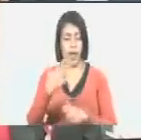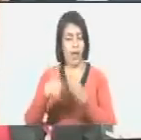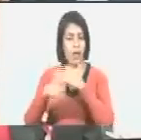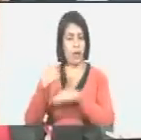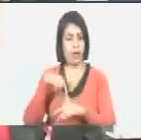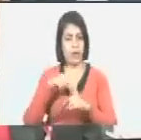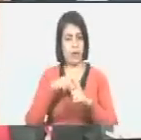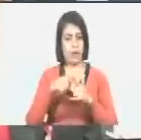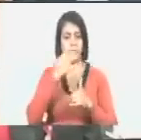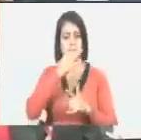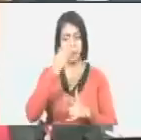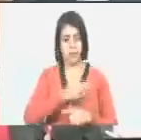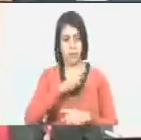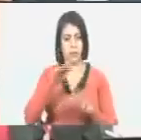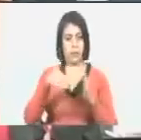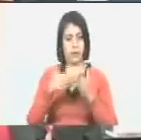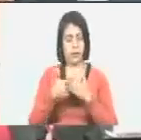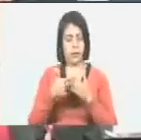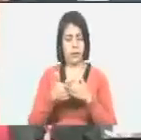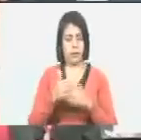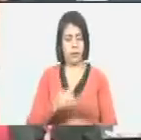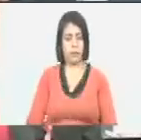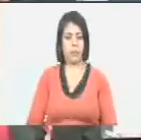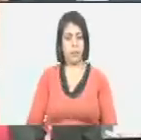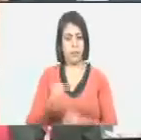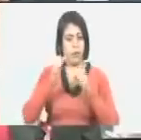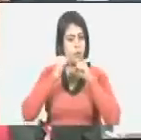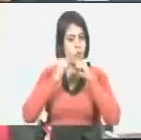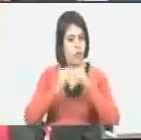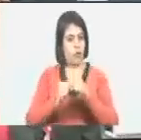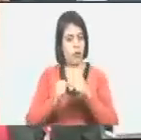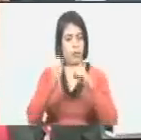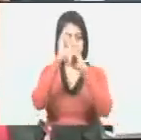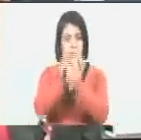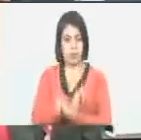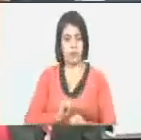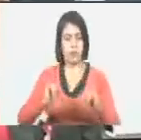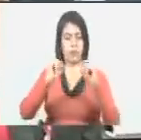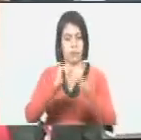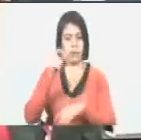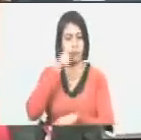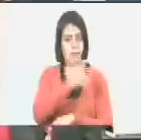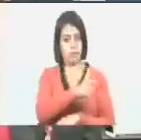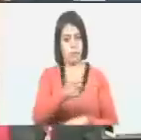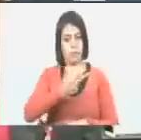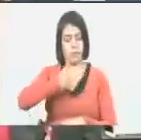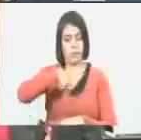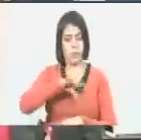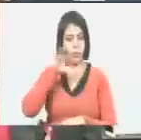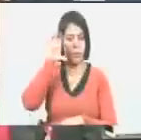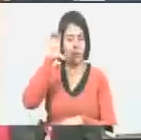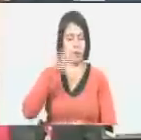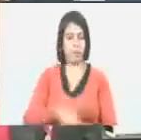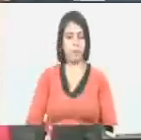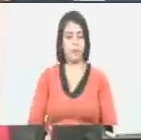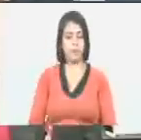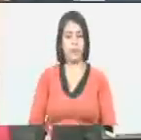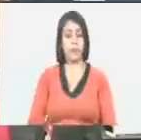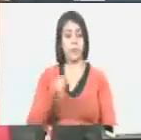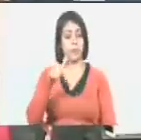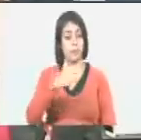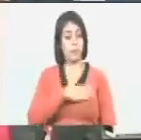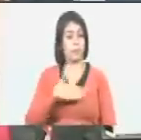momento confirmaba de manera firme la independencia y soberanía de nuestra nación ante